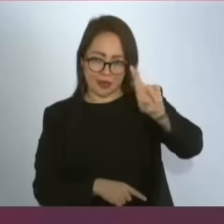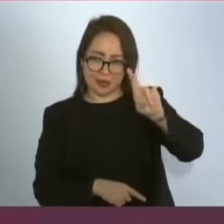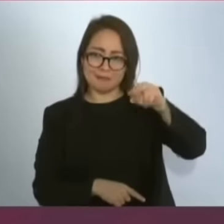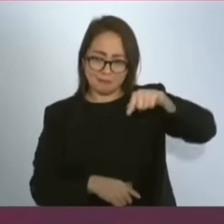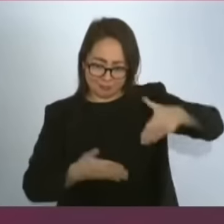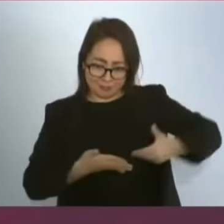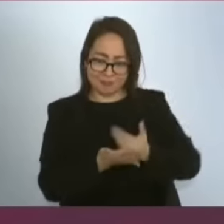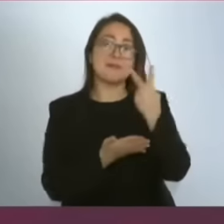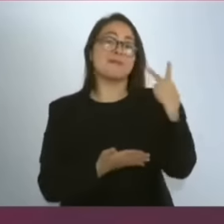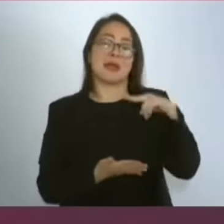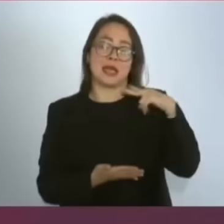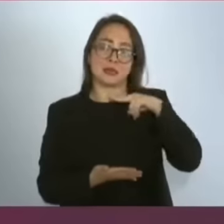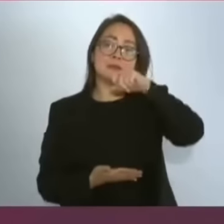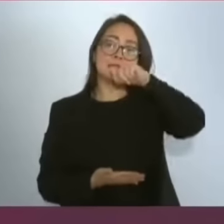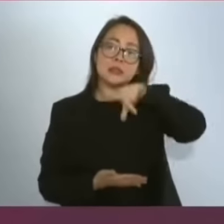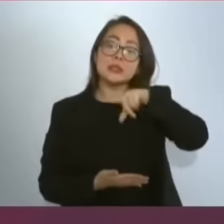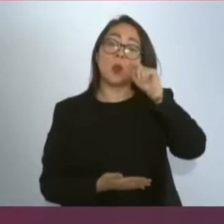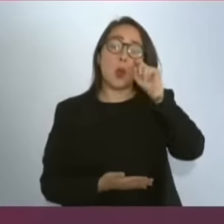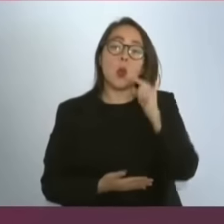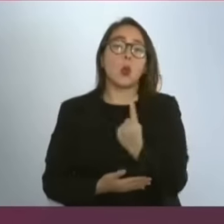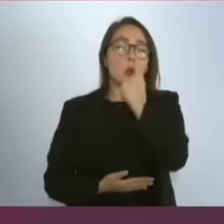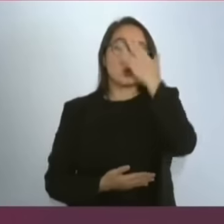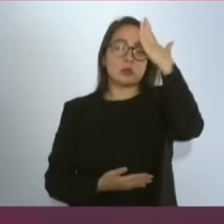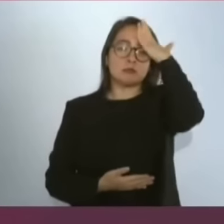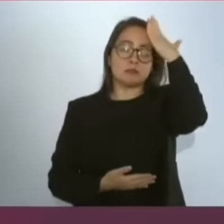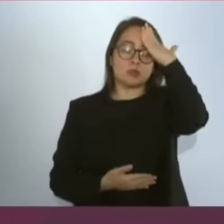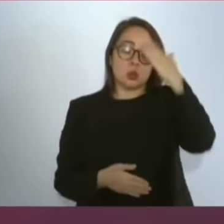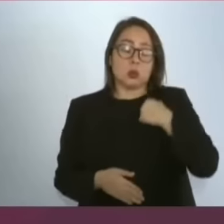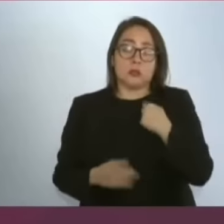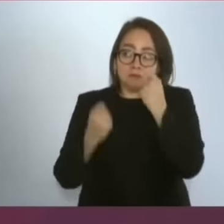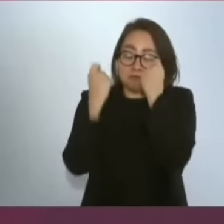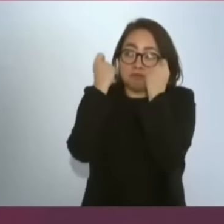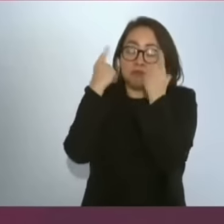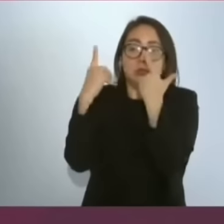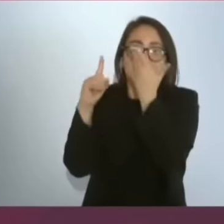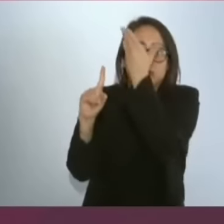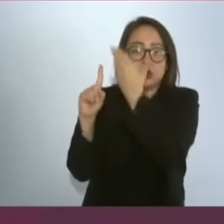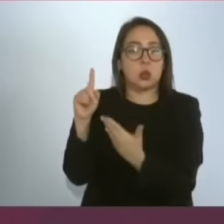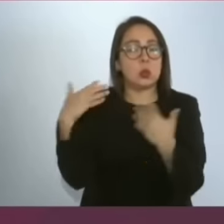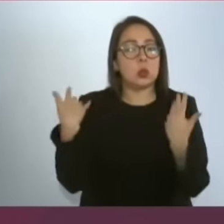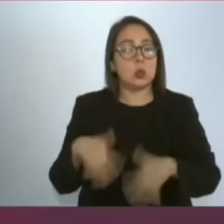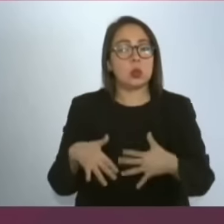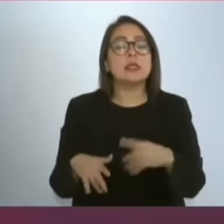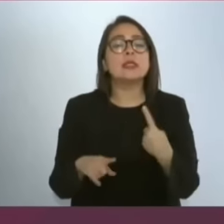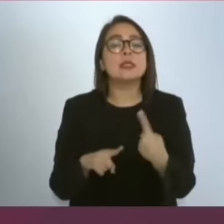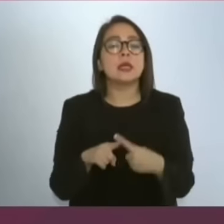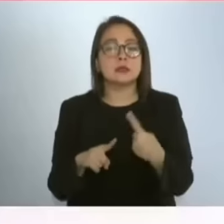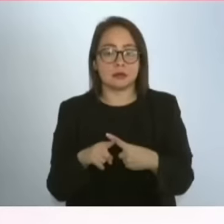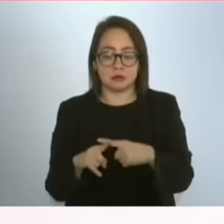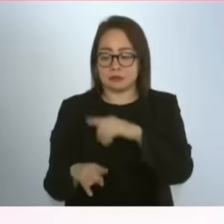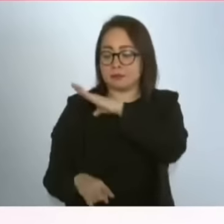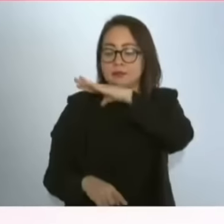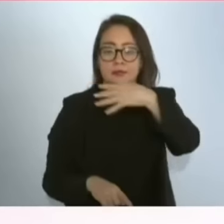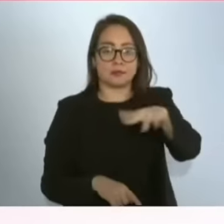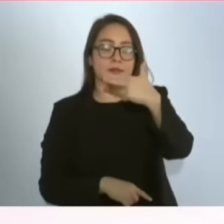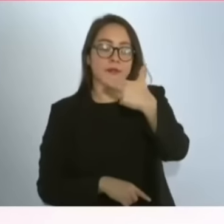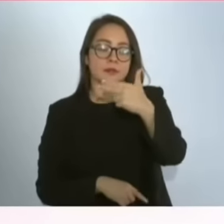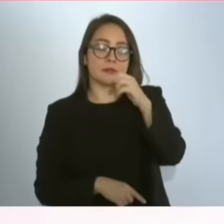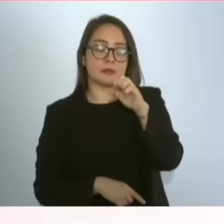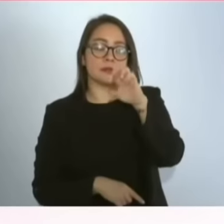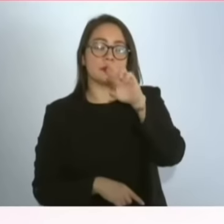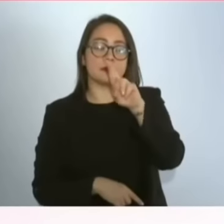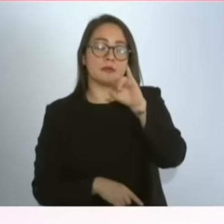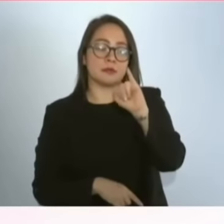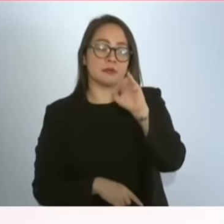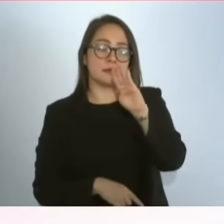un dirigente que admiro mucho, el general Heriberto Jara.